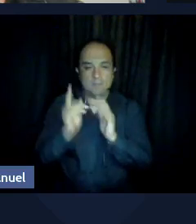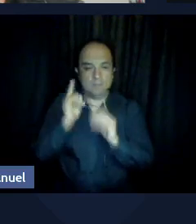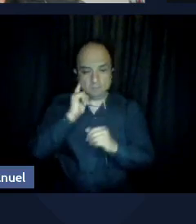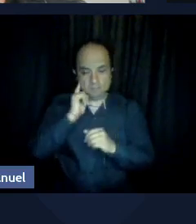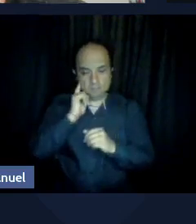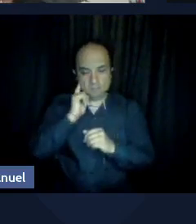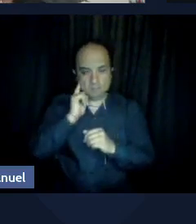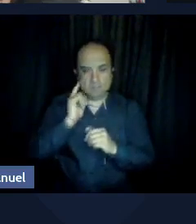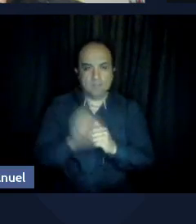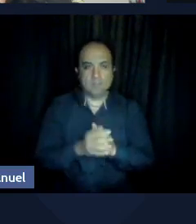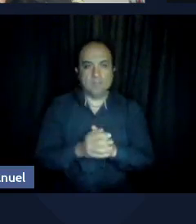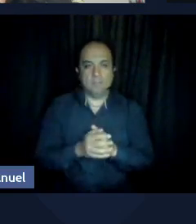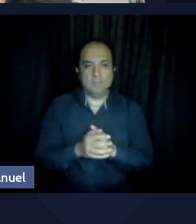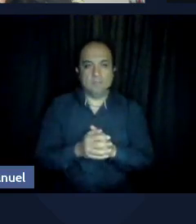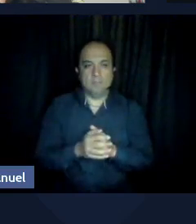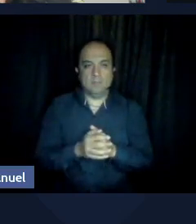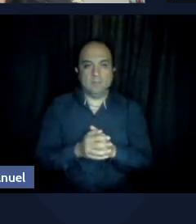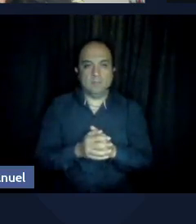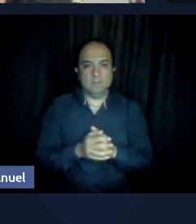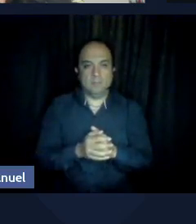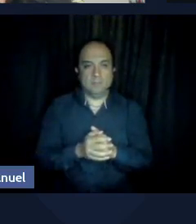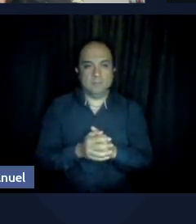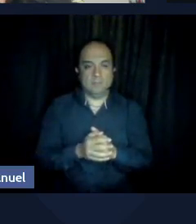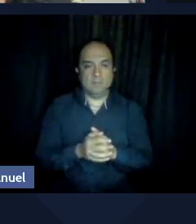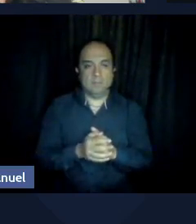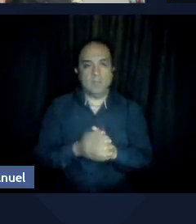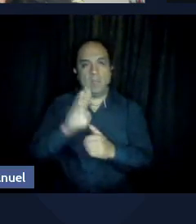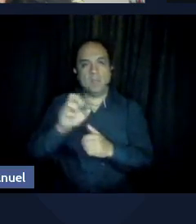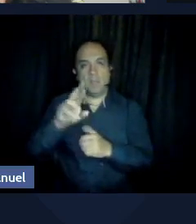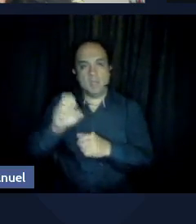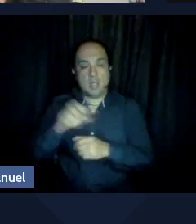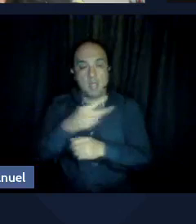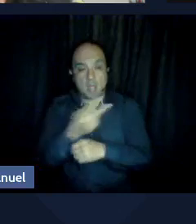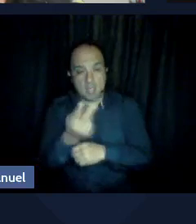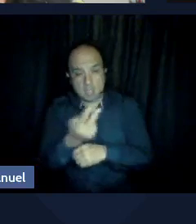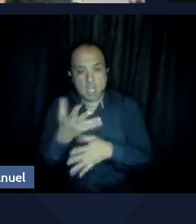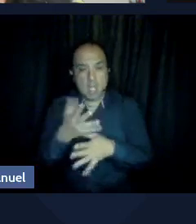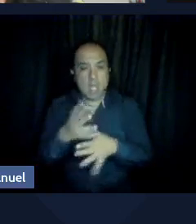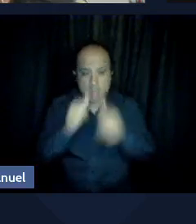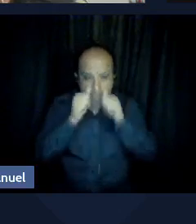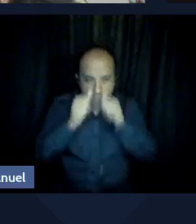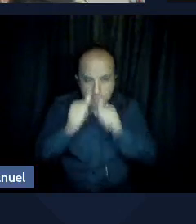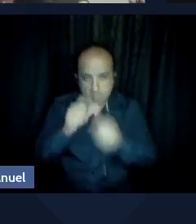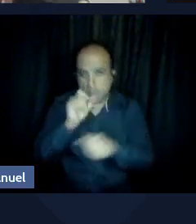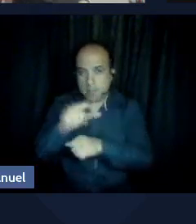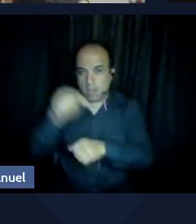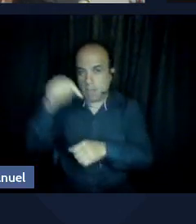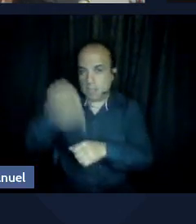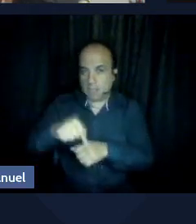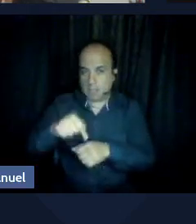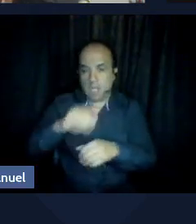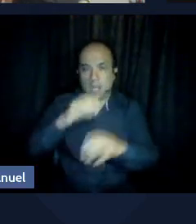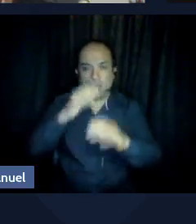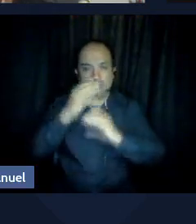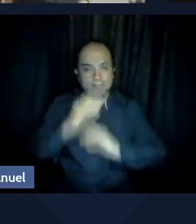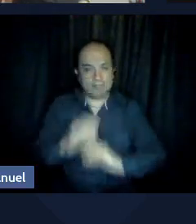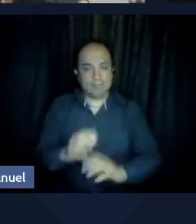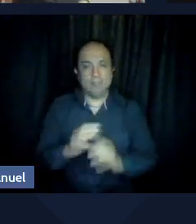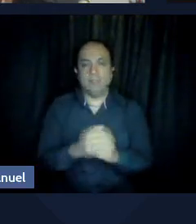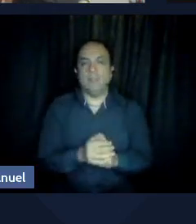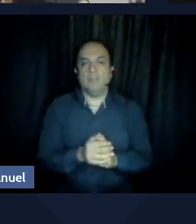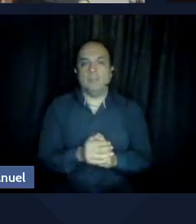César y a Carla, que bueno, pues están pendientes también aquí, también. Y bueno, pues